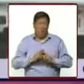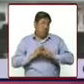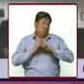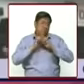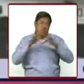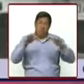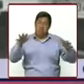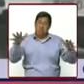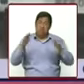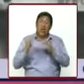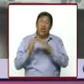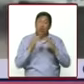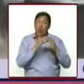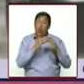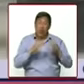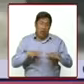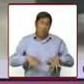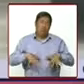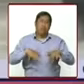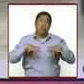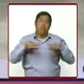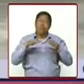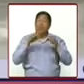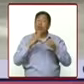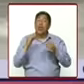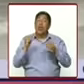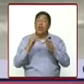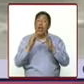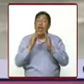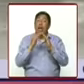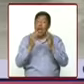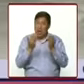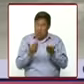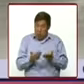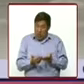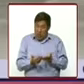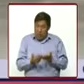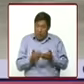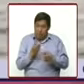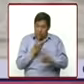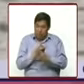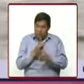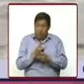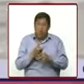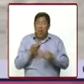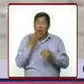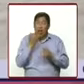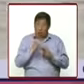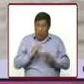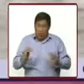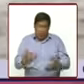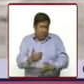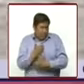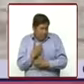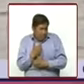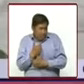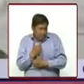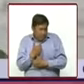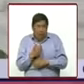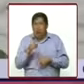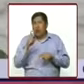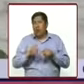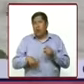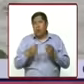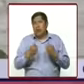urbanas completamente inundadas y escuelas que se convirtieron en refugios temporales, donde los niños son resguardados al no